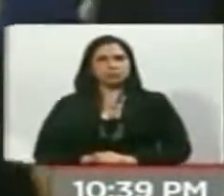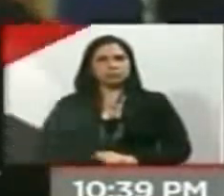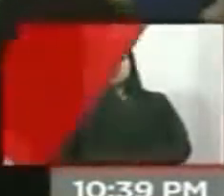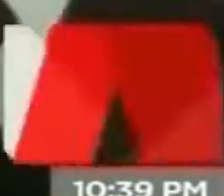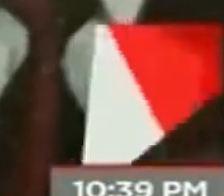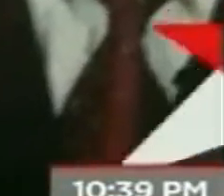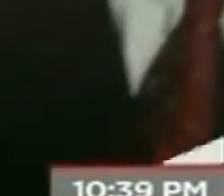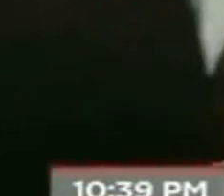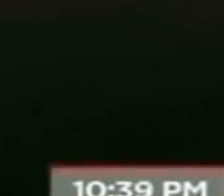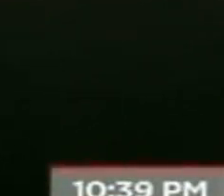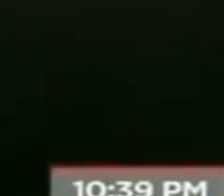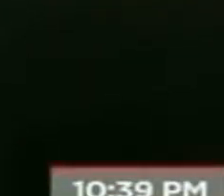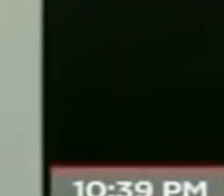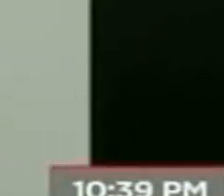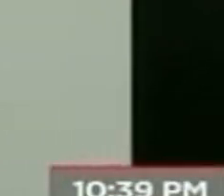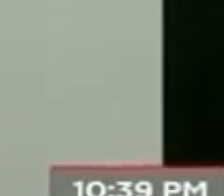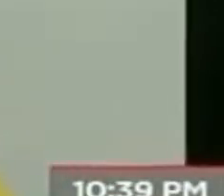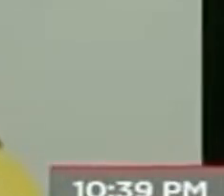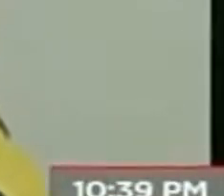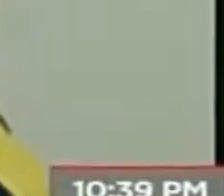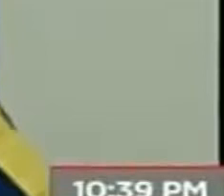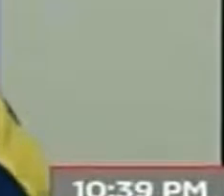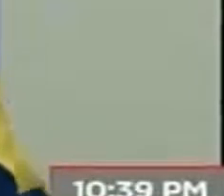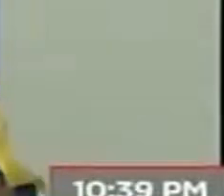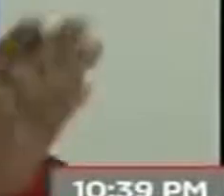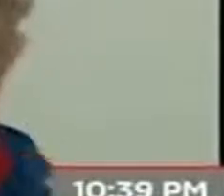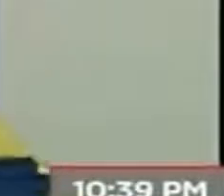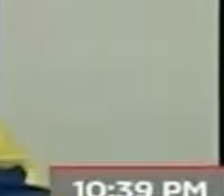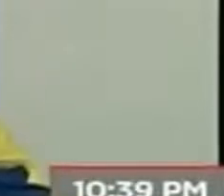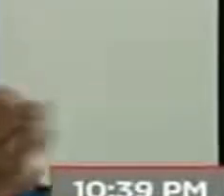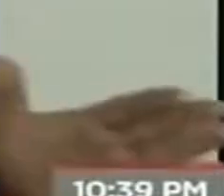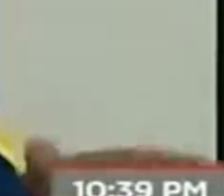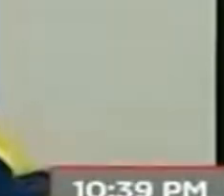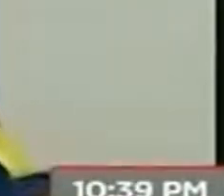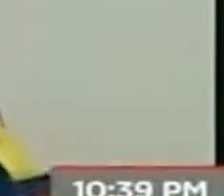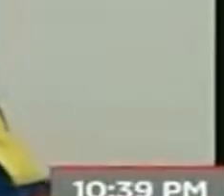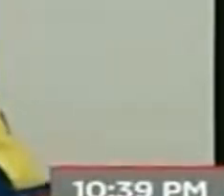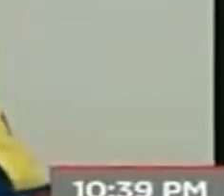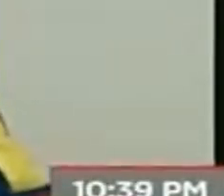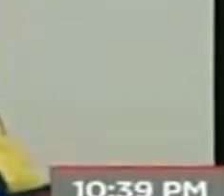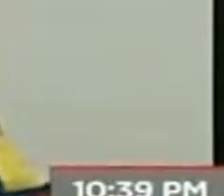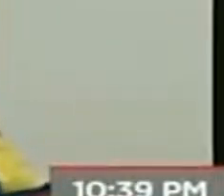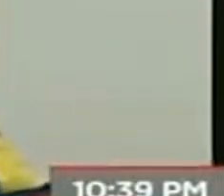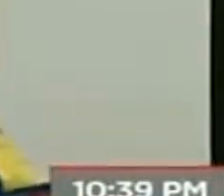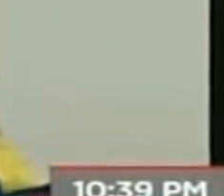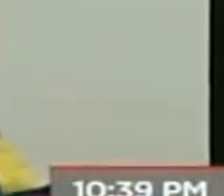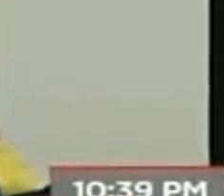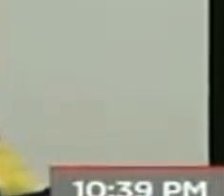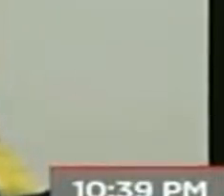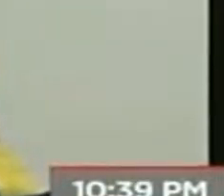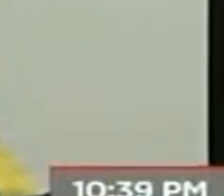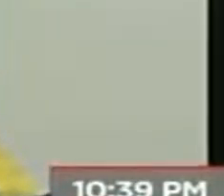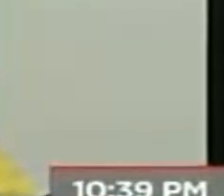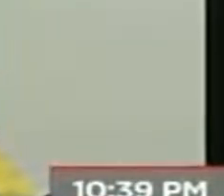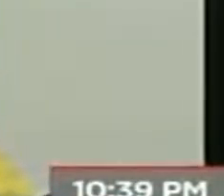Hugo Chávez, mensaje a nuestro pueblo y nuestro pueblo en línea con el mensaje del comandante Hugo Chávez.